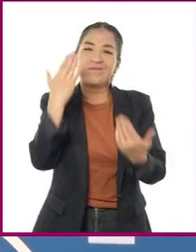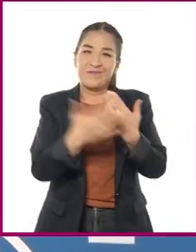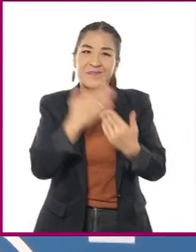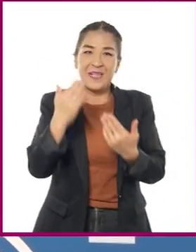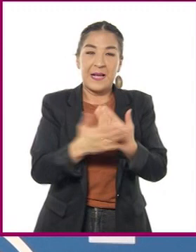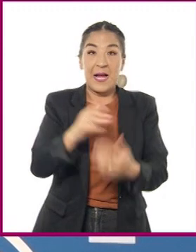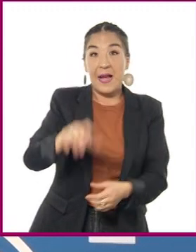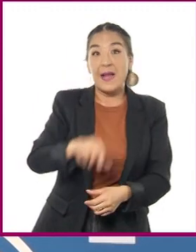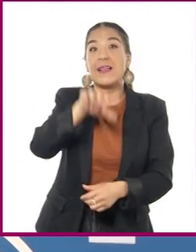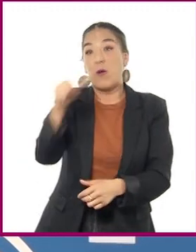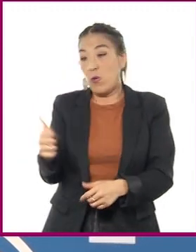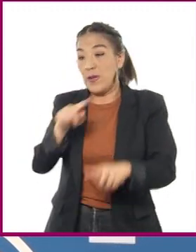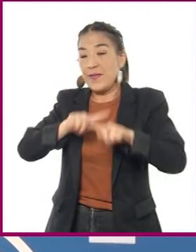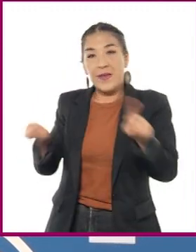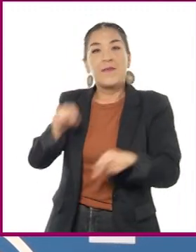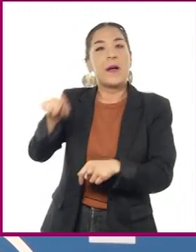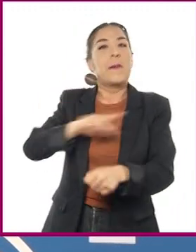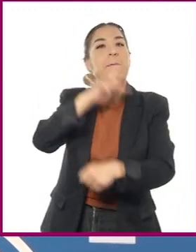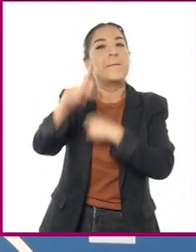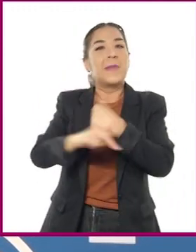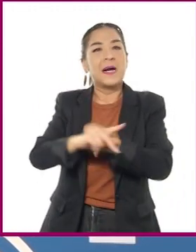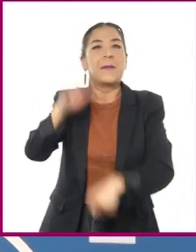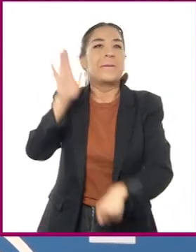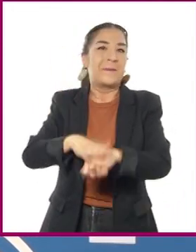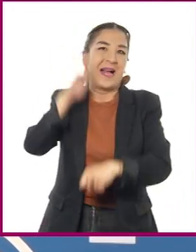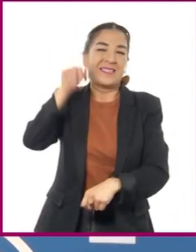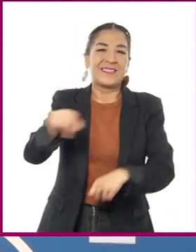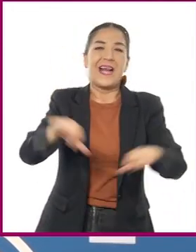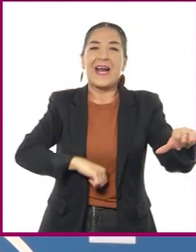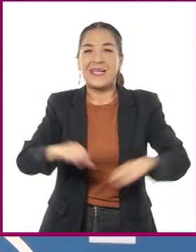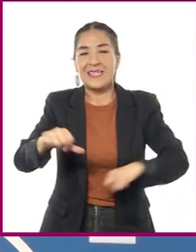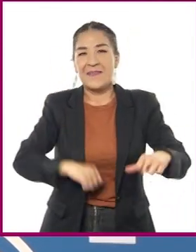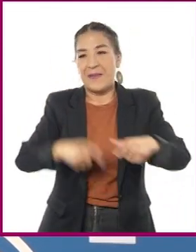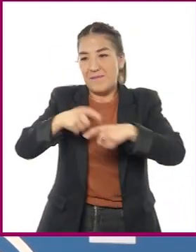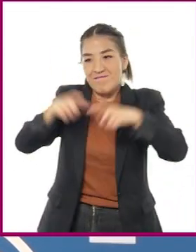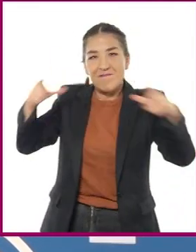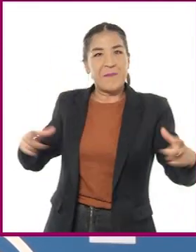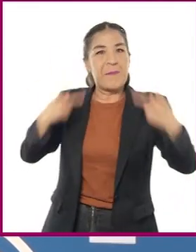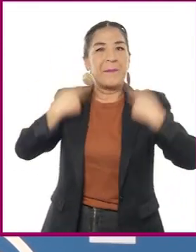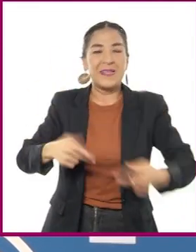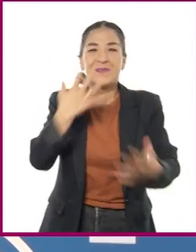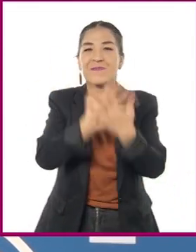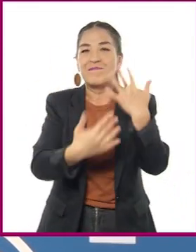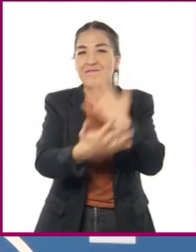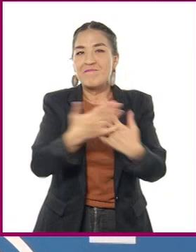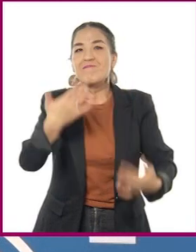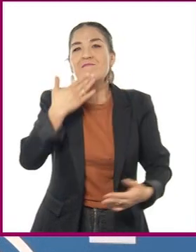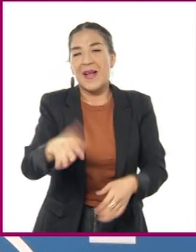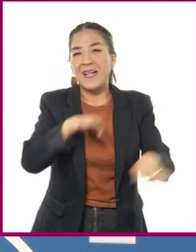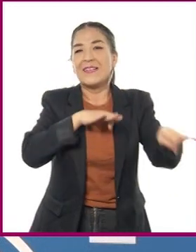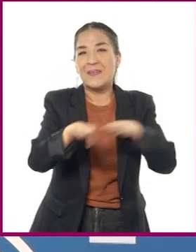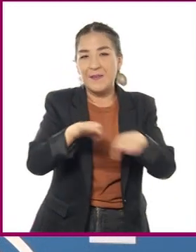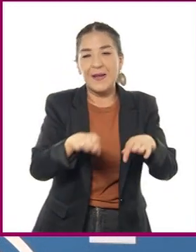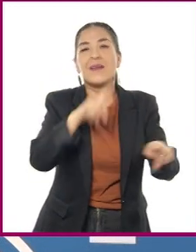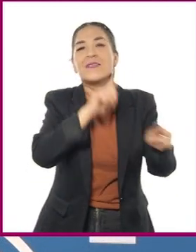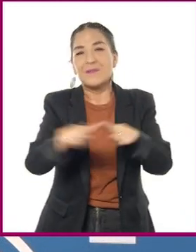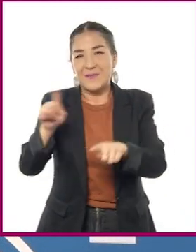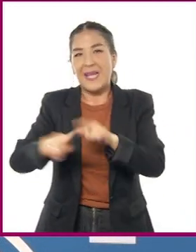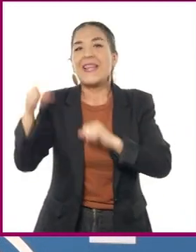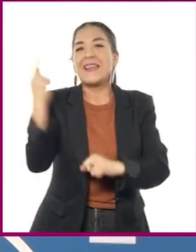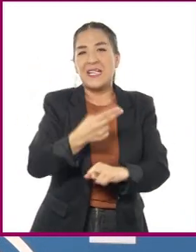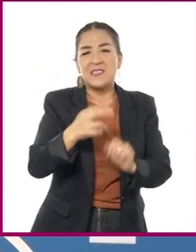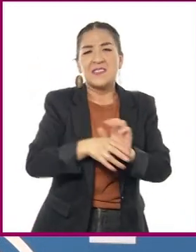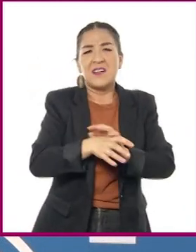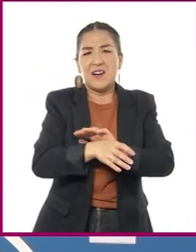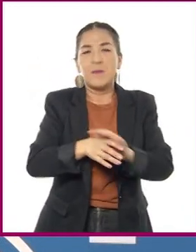en comparación con los países con una alta densidad de población, en donde se tienen que satisfacer las